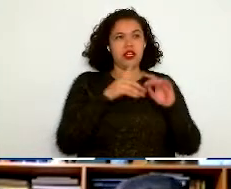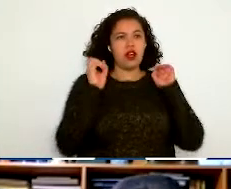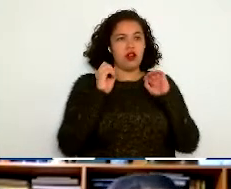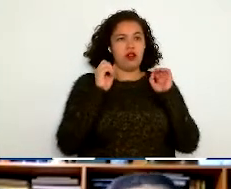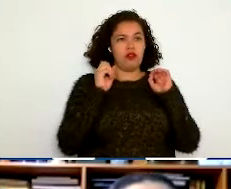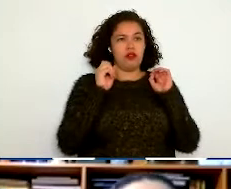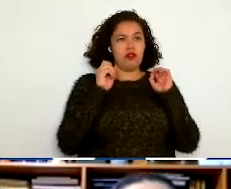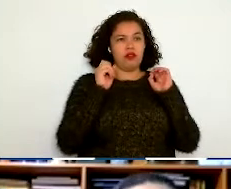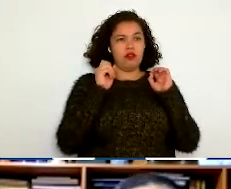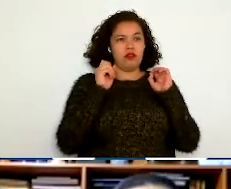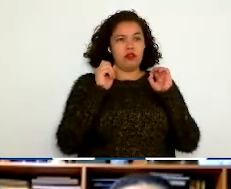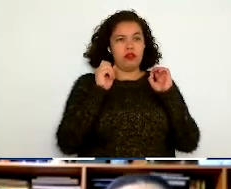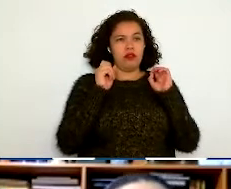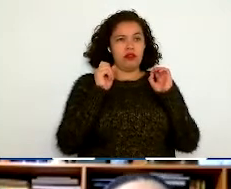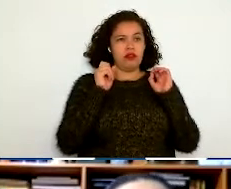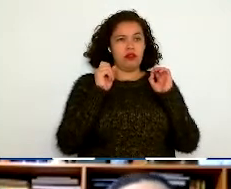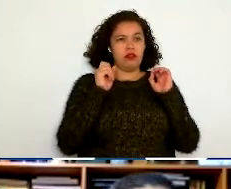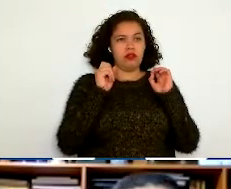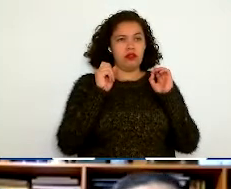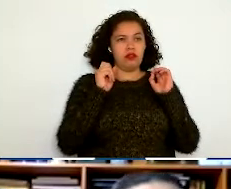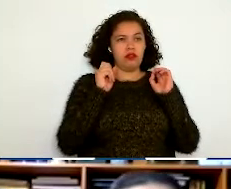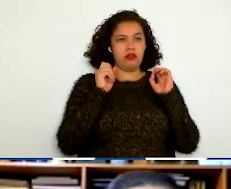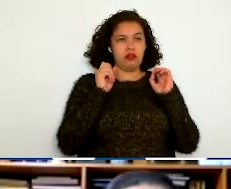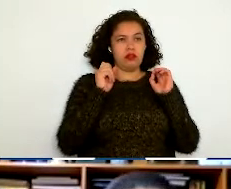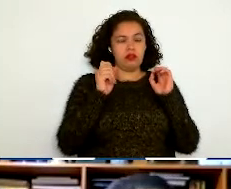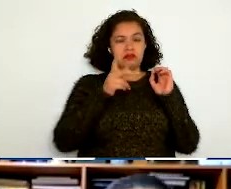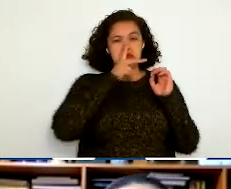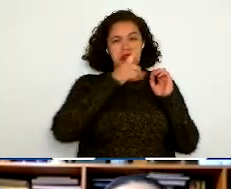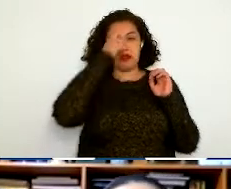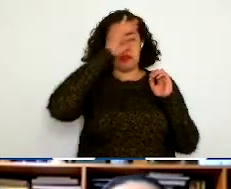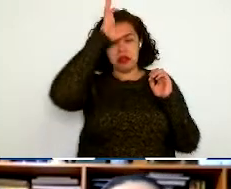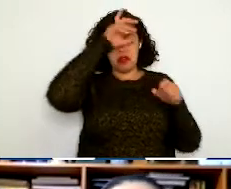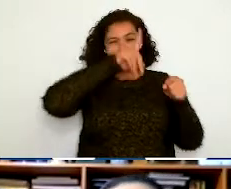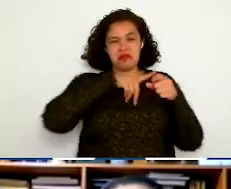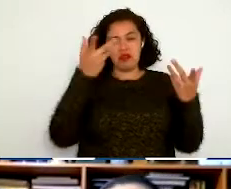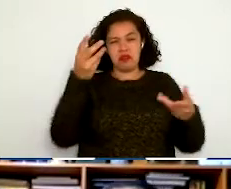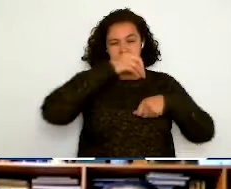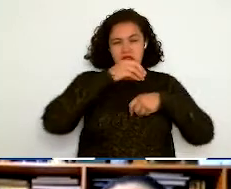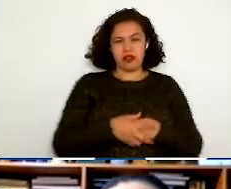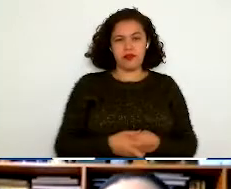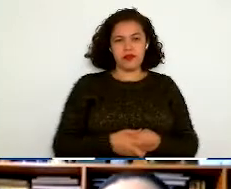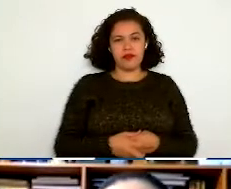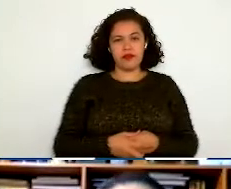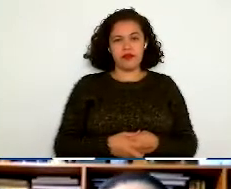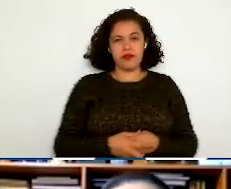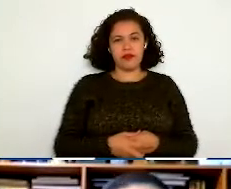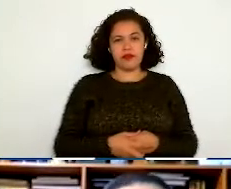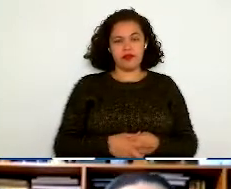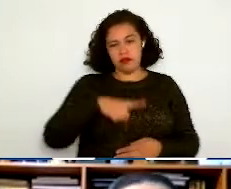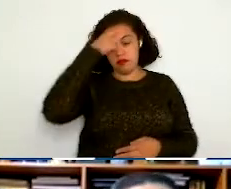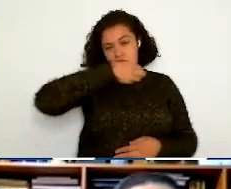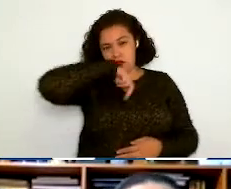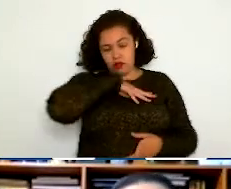algunos otros conceptos donde agregamos este punto o este término de cultura, ¿no? Entonces, por eso realmente lo que nosotros